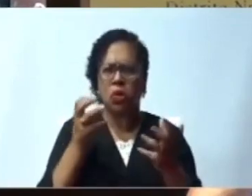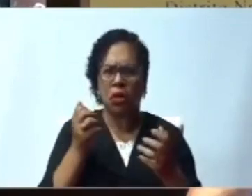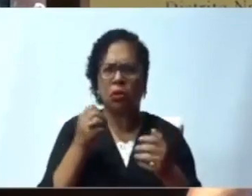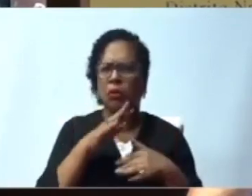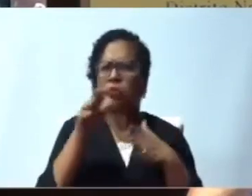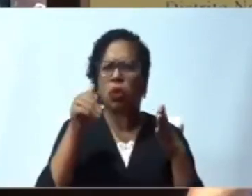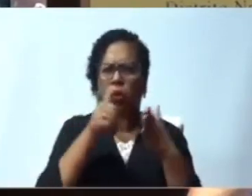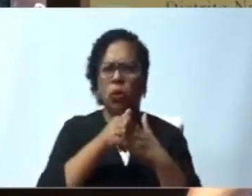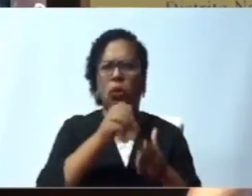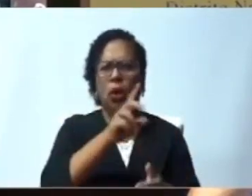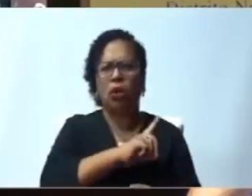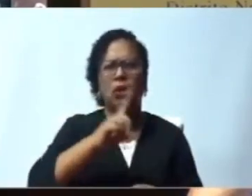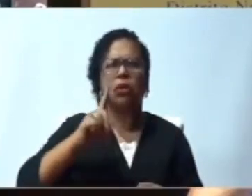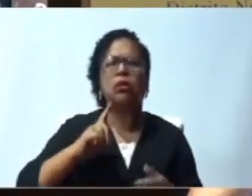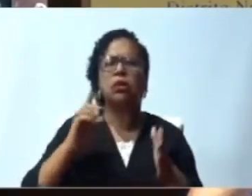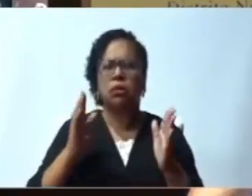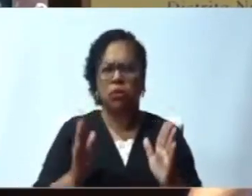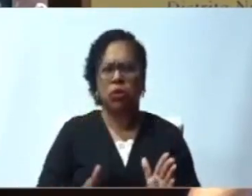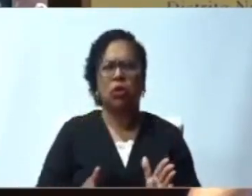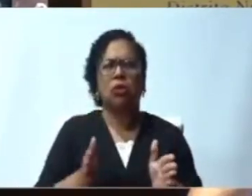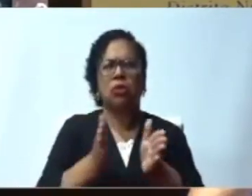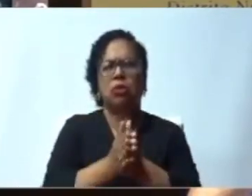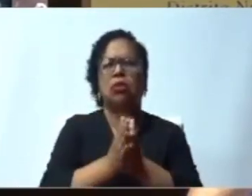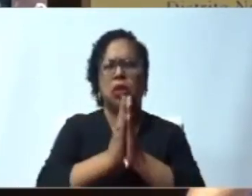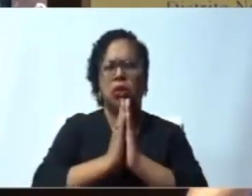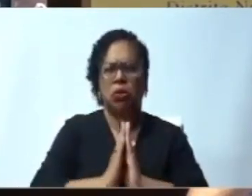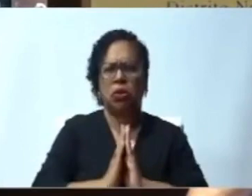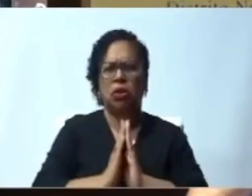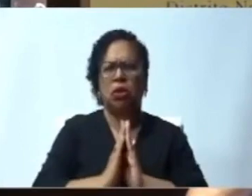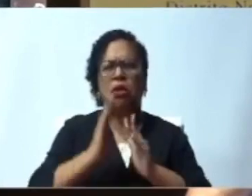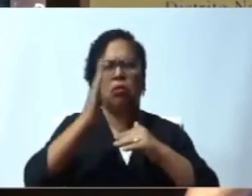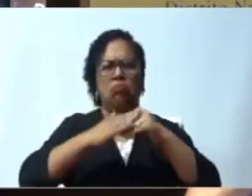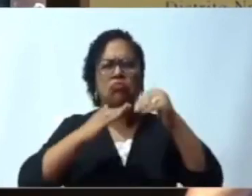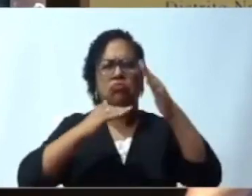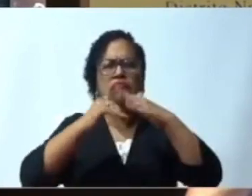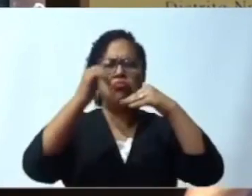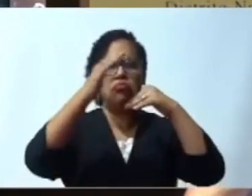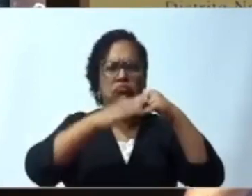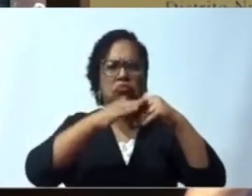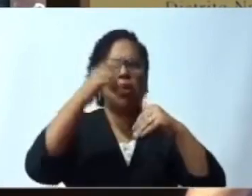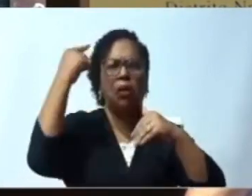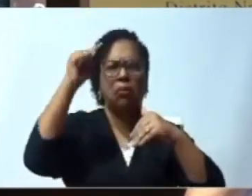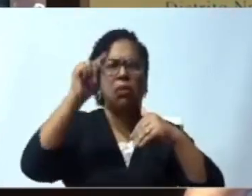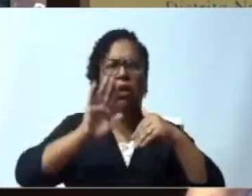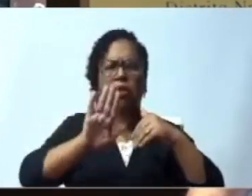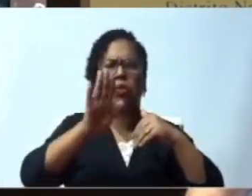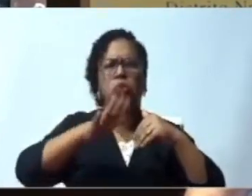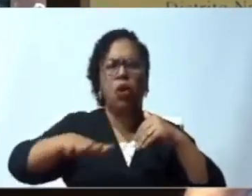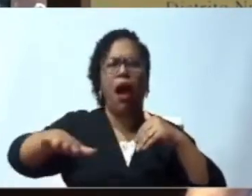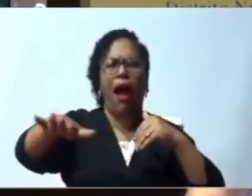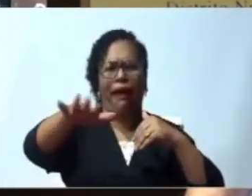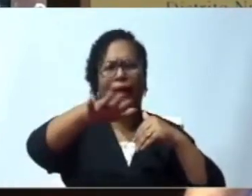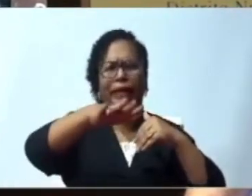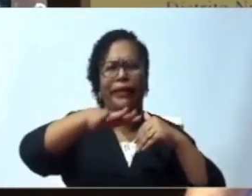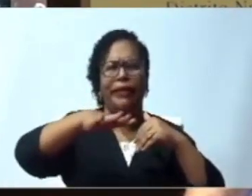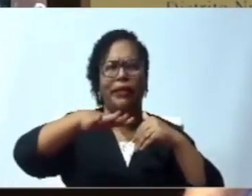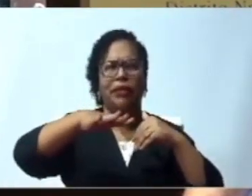una oportunidad u otra solicitan obras para su demarcación. Y es medir